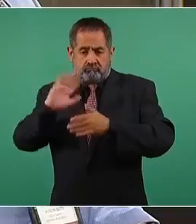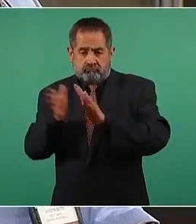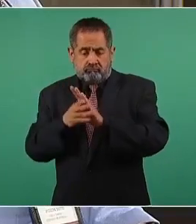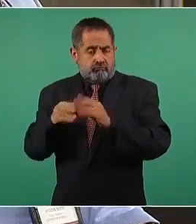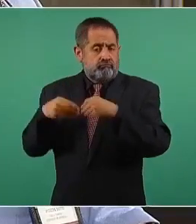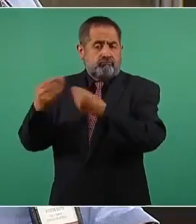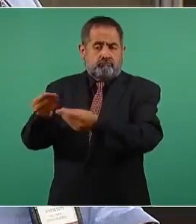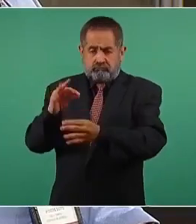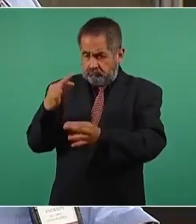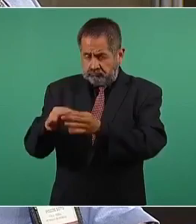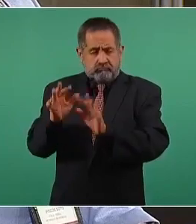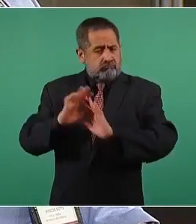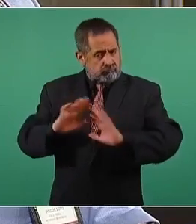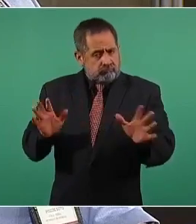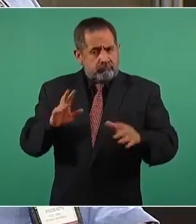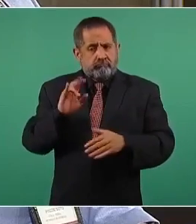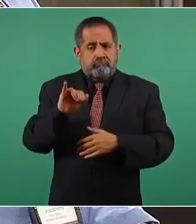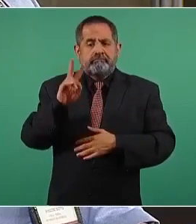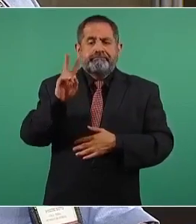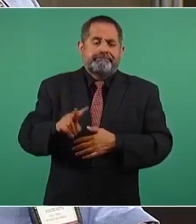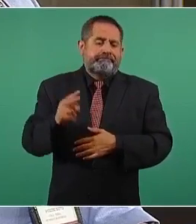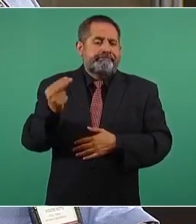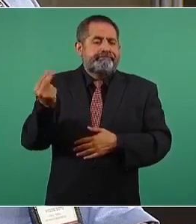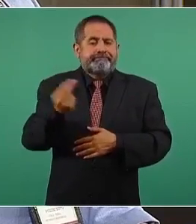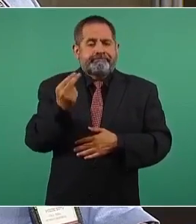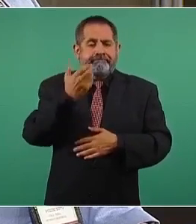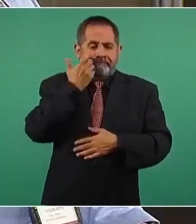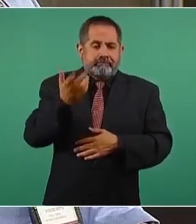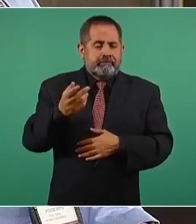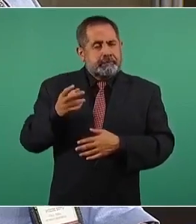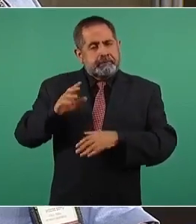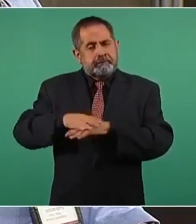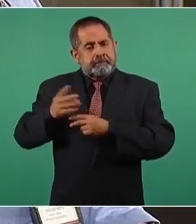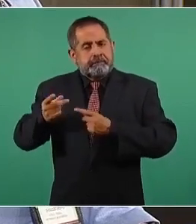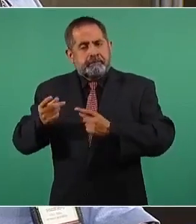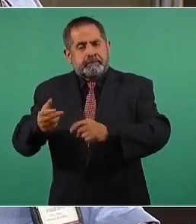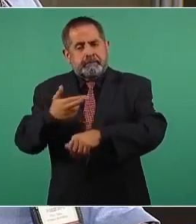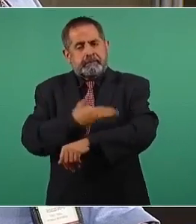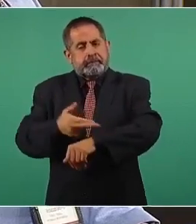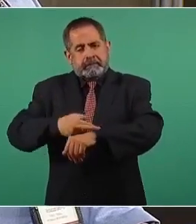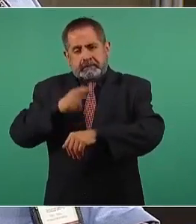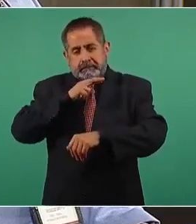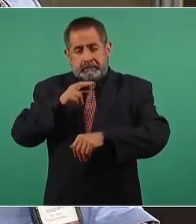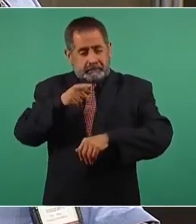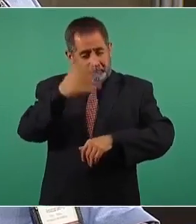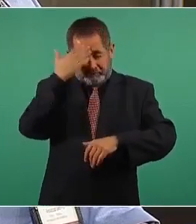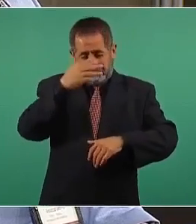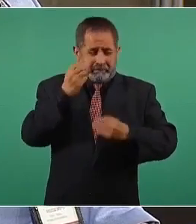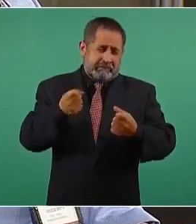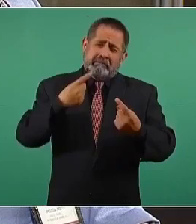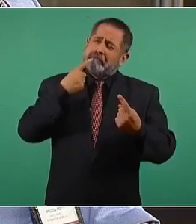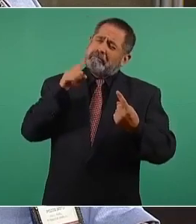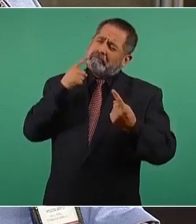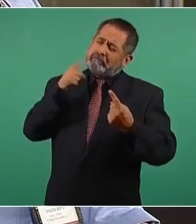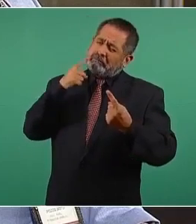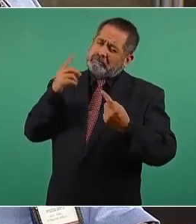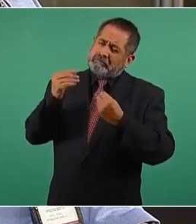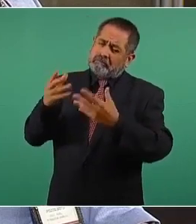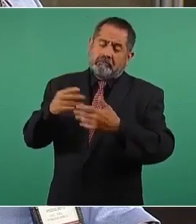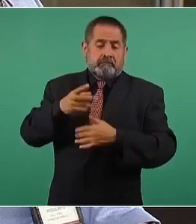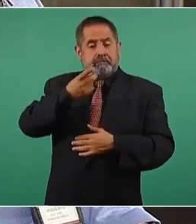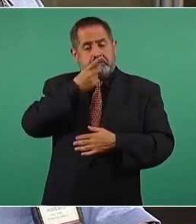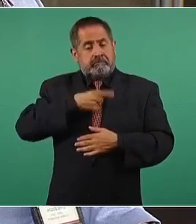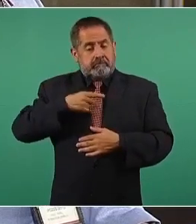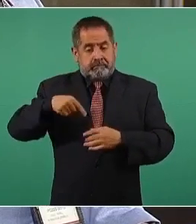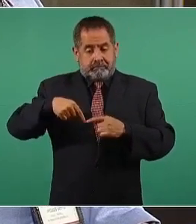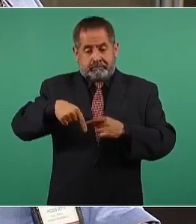y bueno, nada más que pues necesitan ahora sí que darle velocidad porque ya ve que son muchísimas las denuncias. De hecho, me comentaban